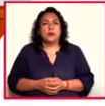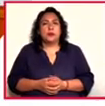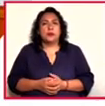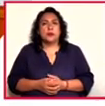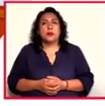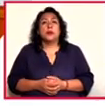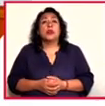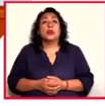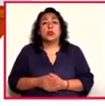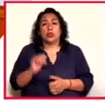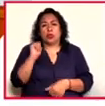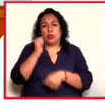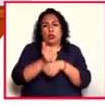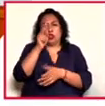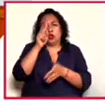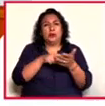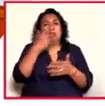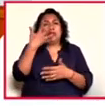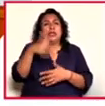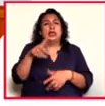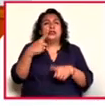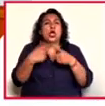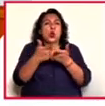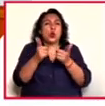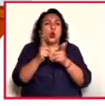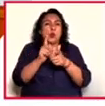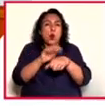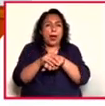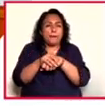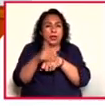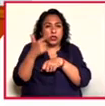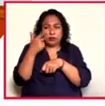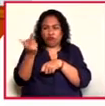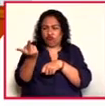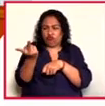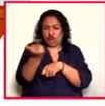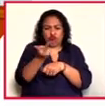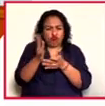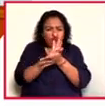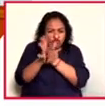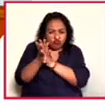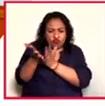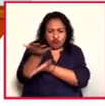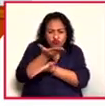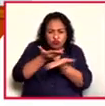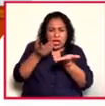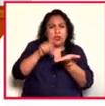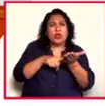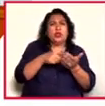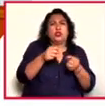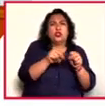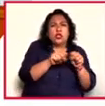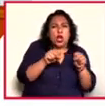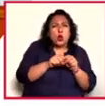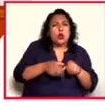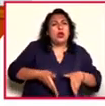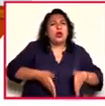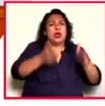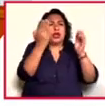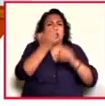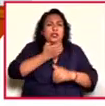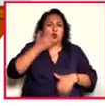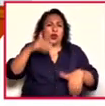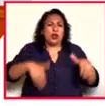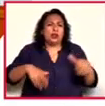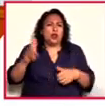Creada en 2010 por un grupo de amigos que vio germinar su complicidad artística en las aulas y pasillos de la Facultad de Teatro de la